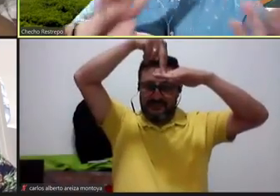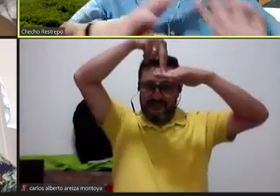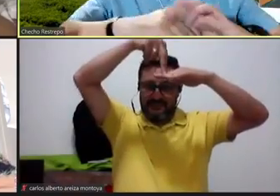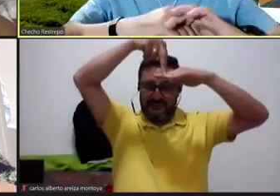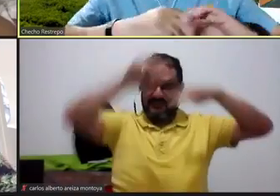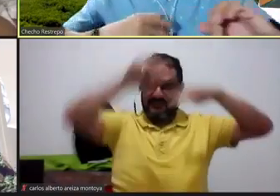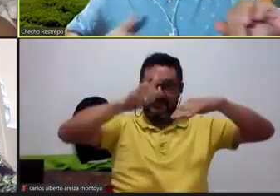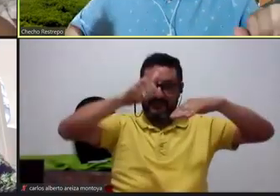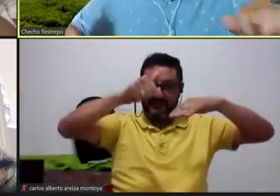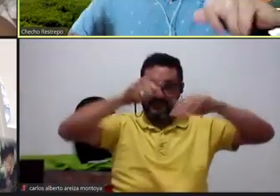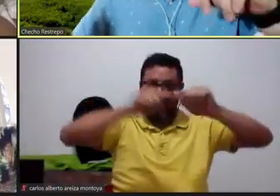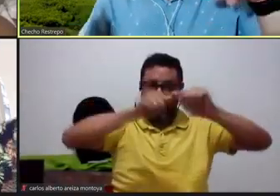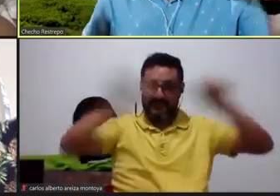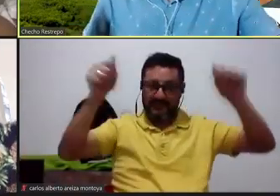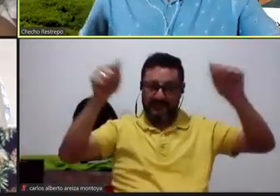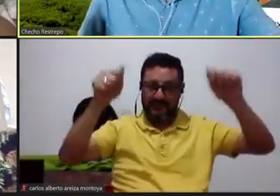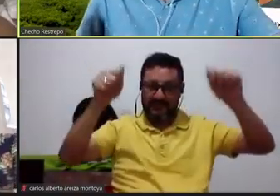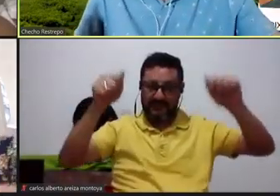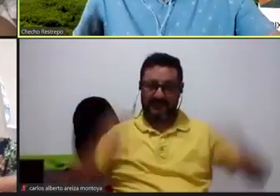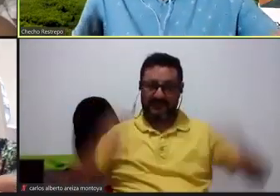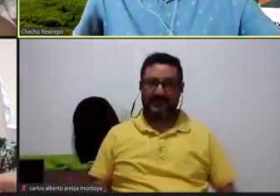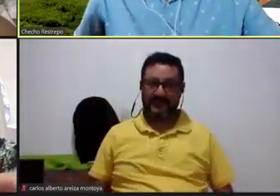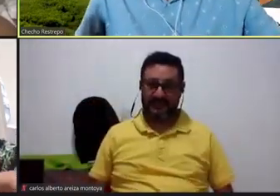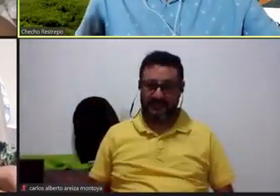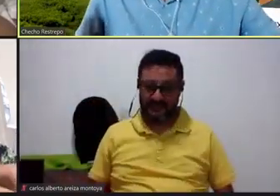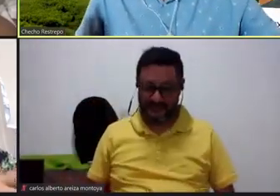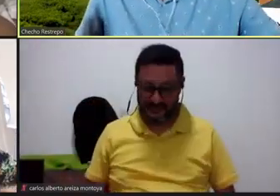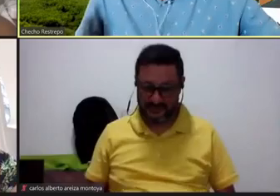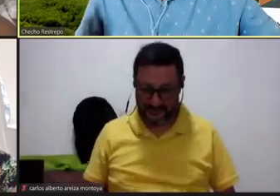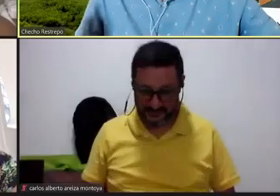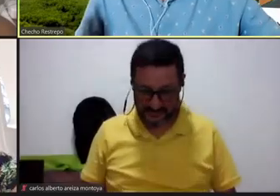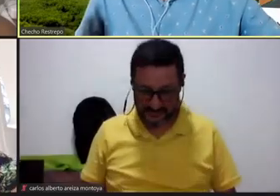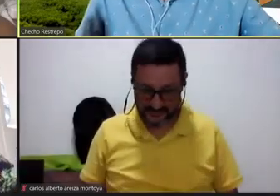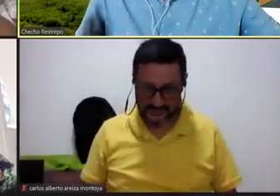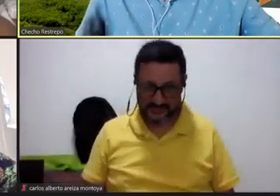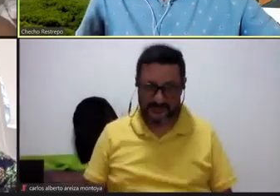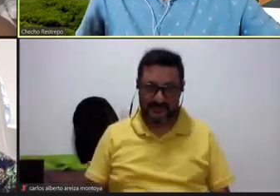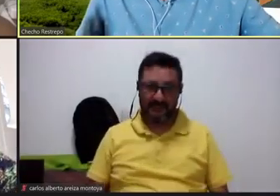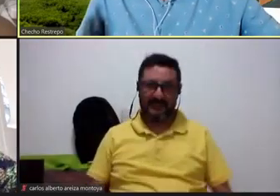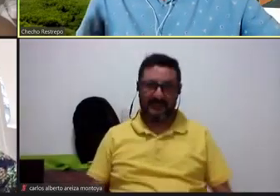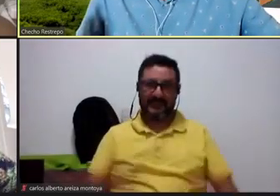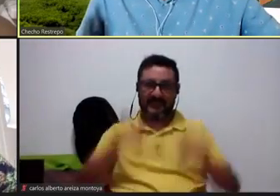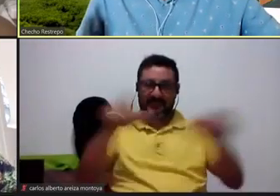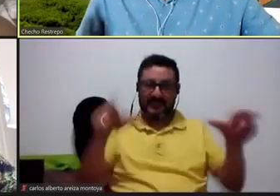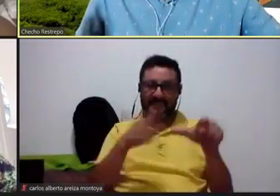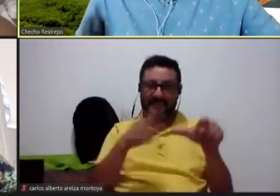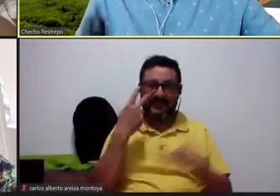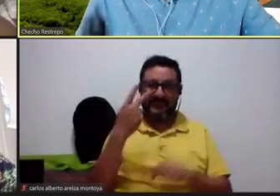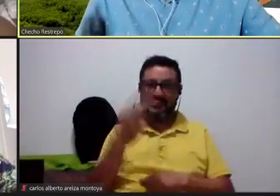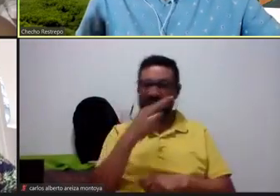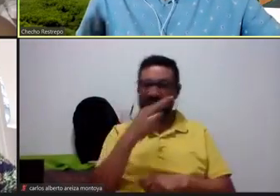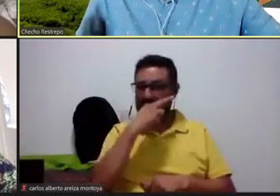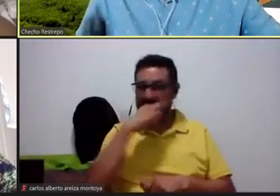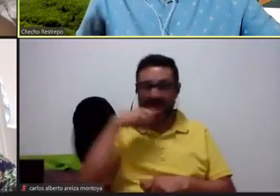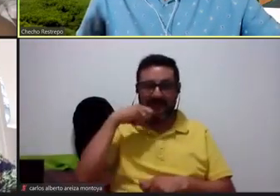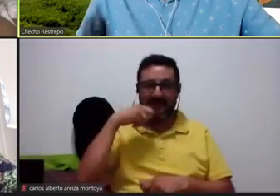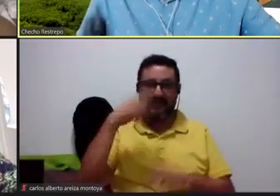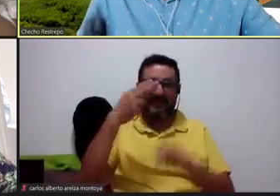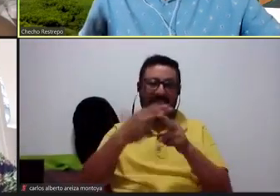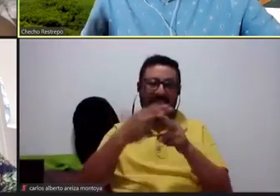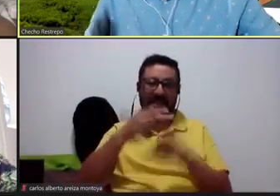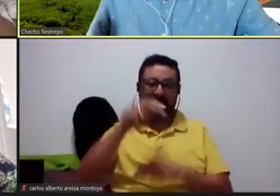aquí hemos contado la historia también cuando íbamos por allá a la nevera a disfrutar de la piscina y pues uno no se puede